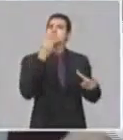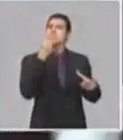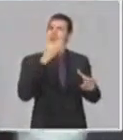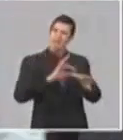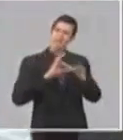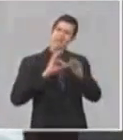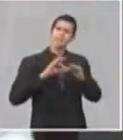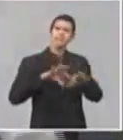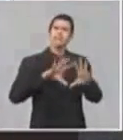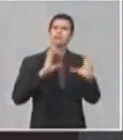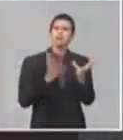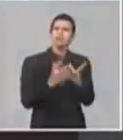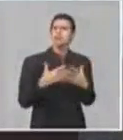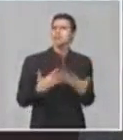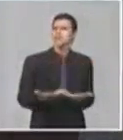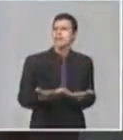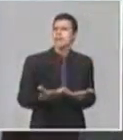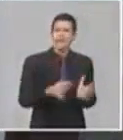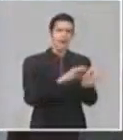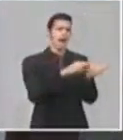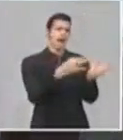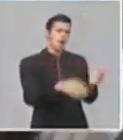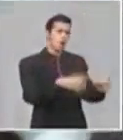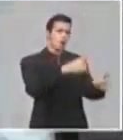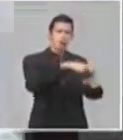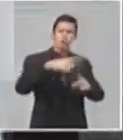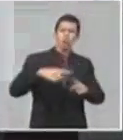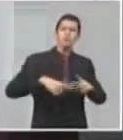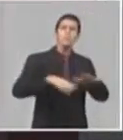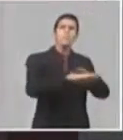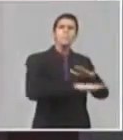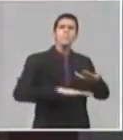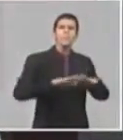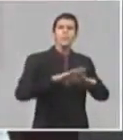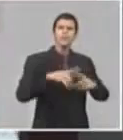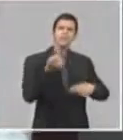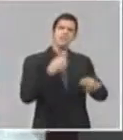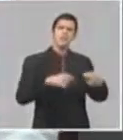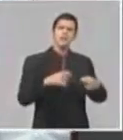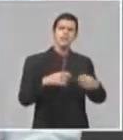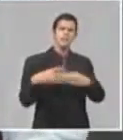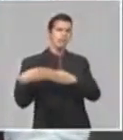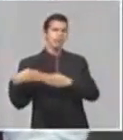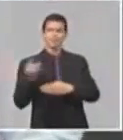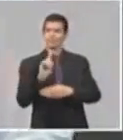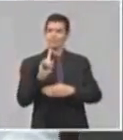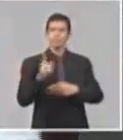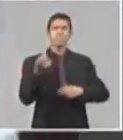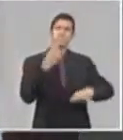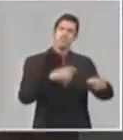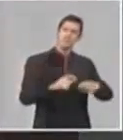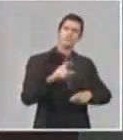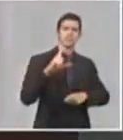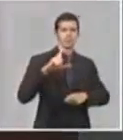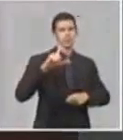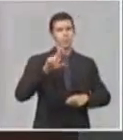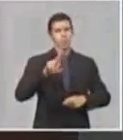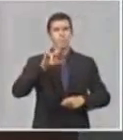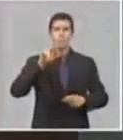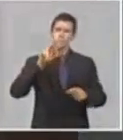los libros medios en junio de agosto y tal vez que vamos ahora está un poquito no a partir de otra vez tienes que se están